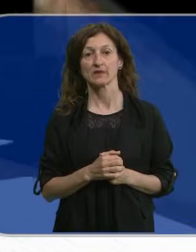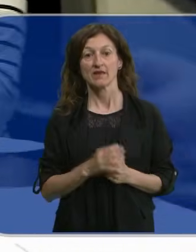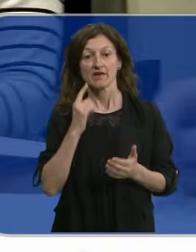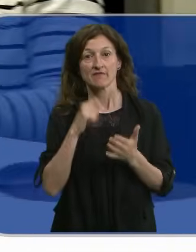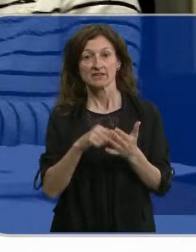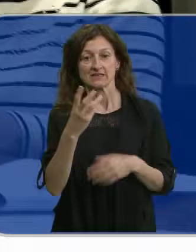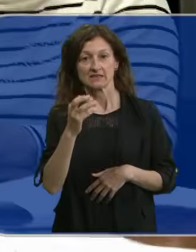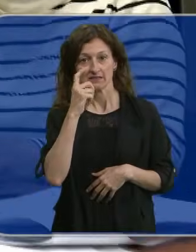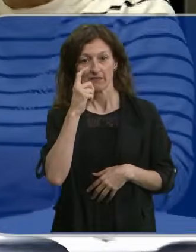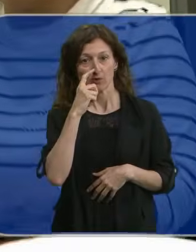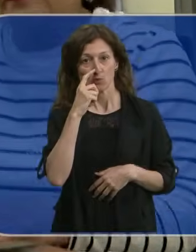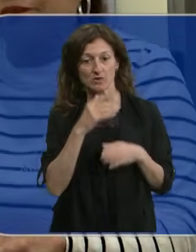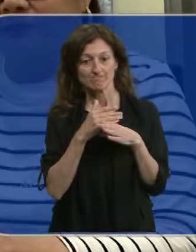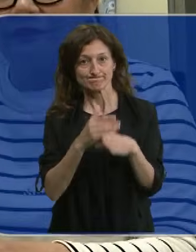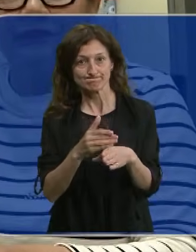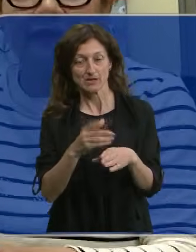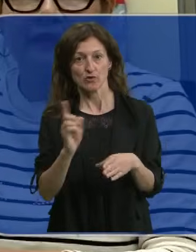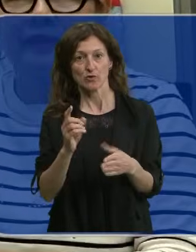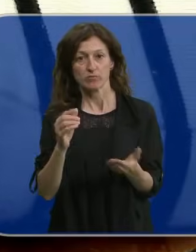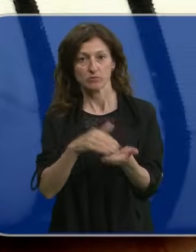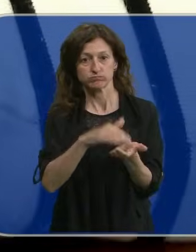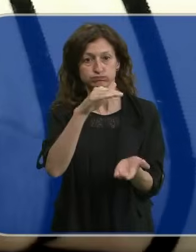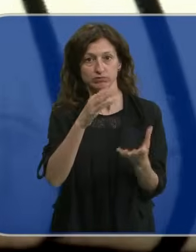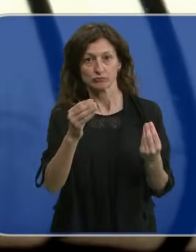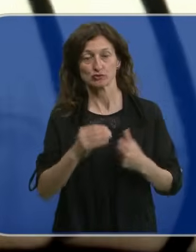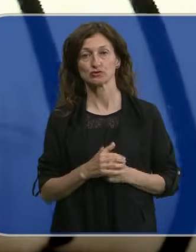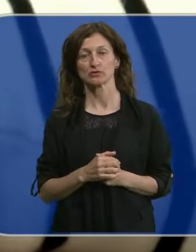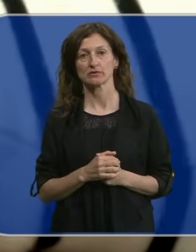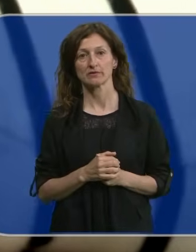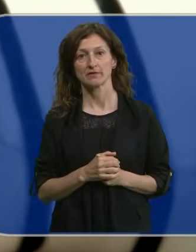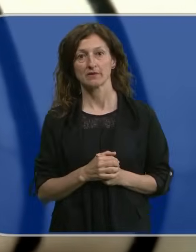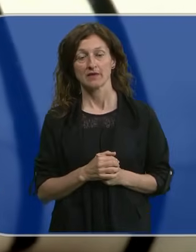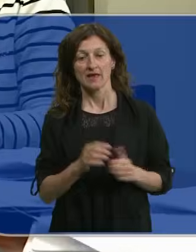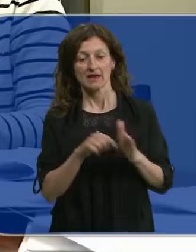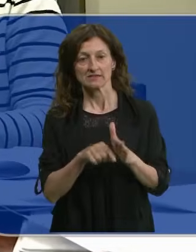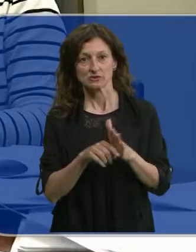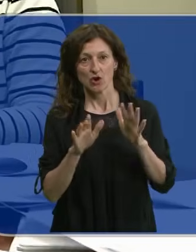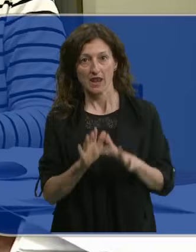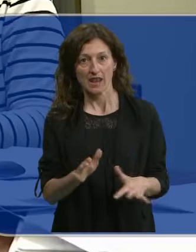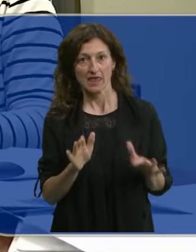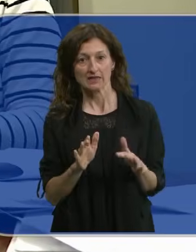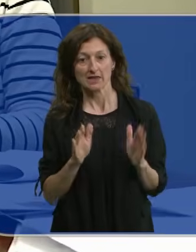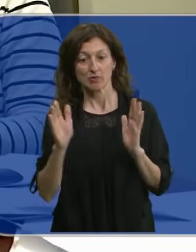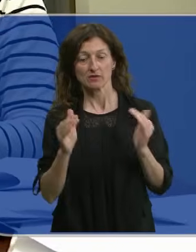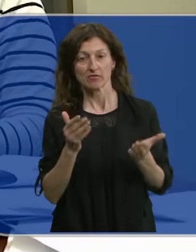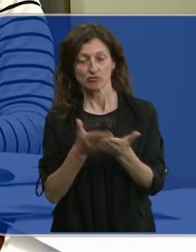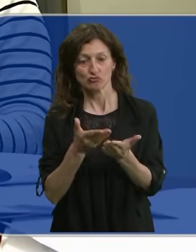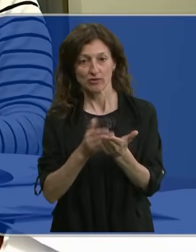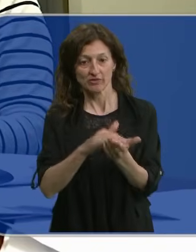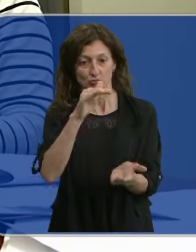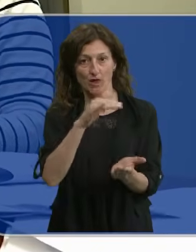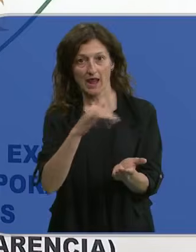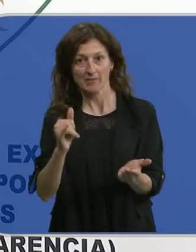tope del 30 de junio podría ser insuficiente para el volumen de peticiones que se espera. Es que la administración es un poco lenta, es normal, porque tiene que atender muchas solicitudes a la